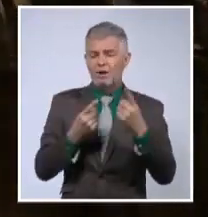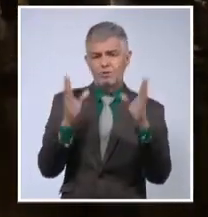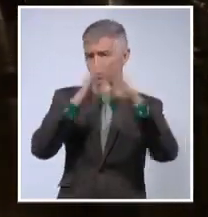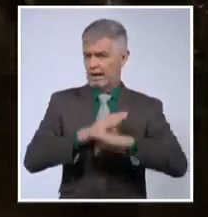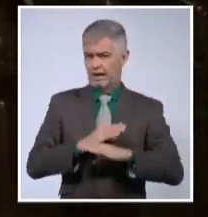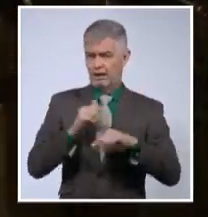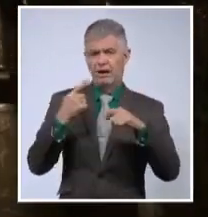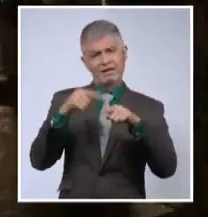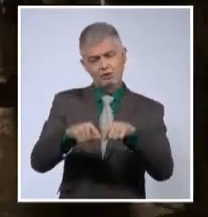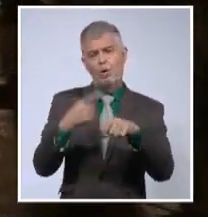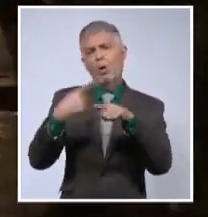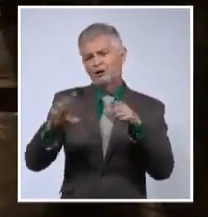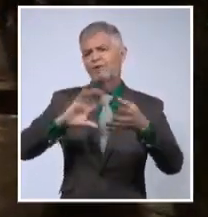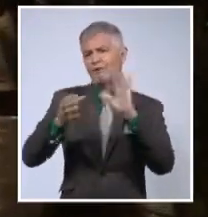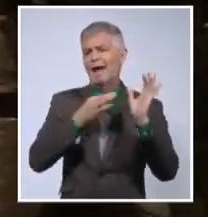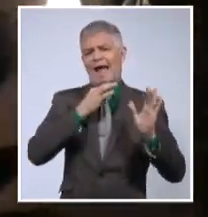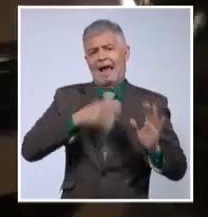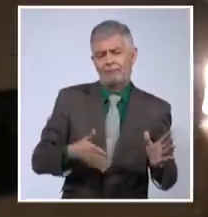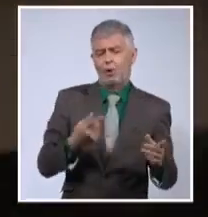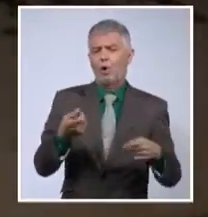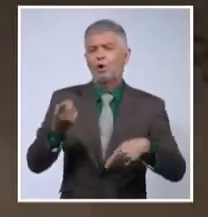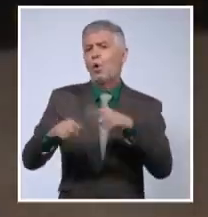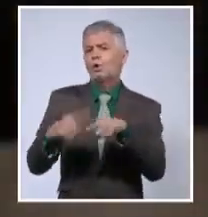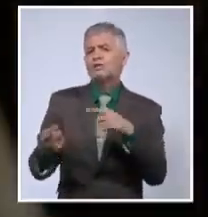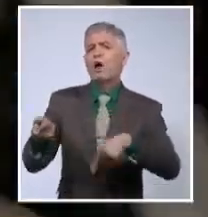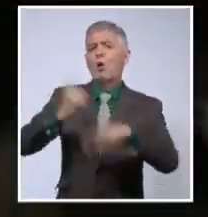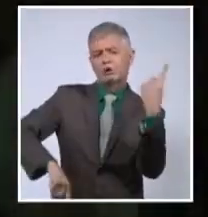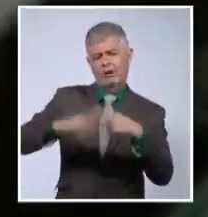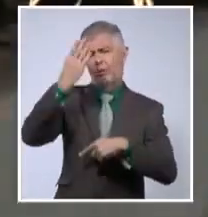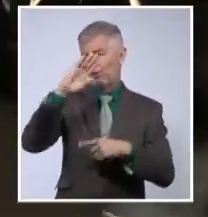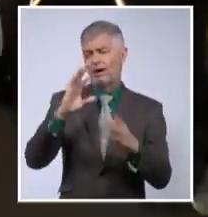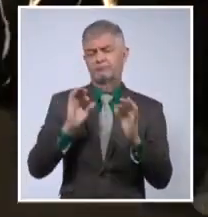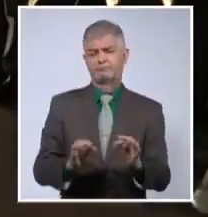contra Cuba. Roxana Romero Rodríguez, Sistema Informativo de la Televisión Cubana.